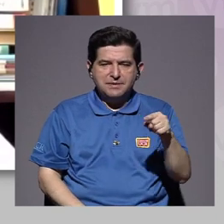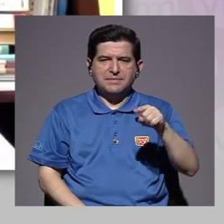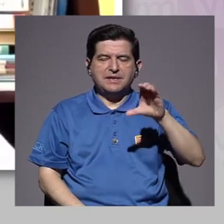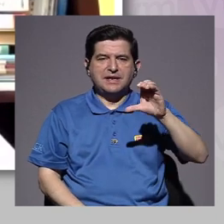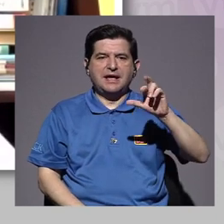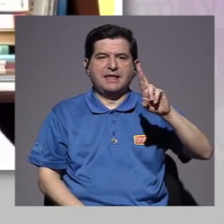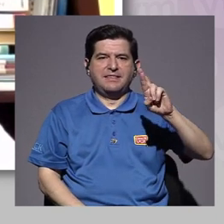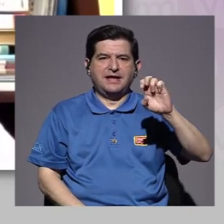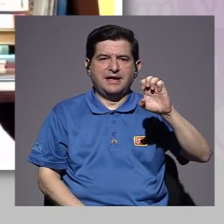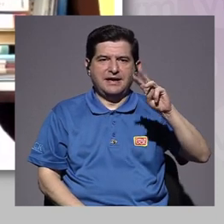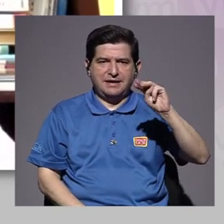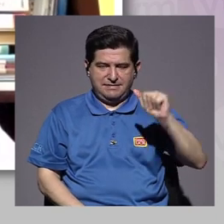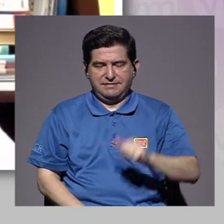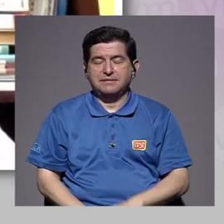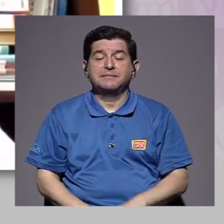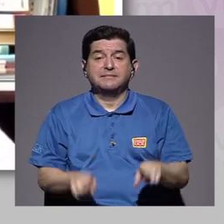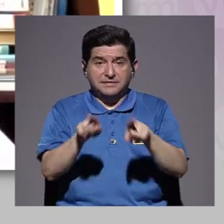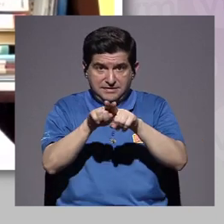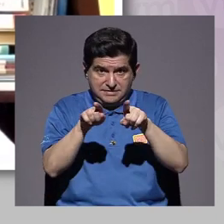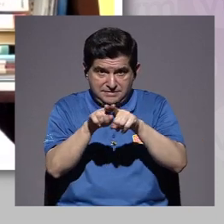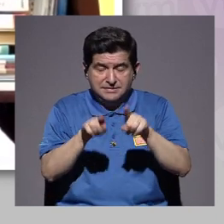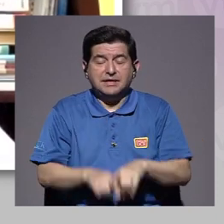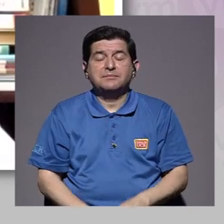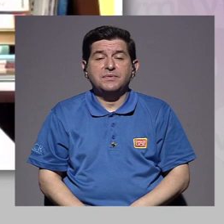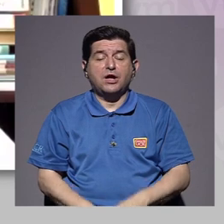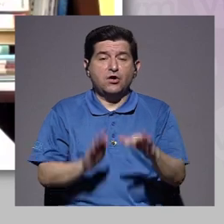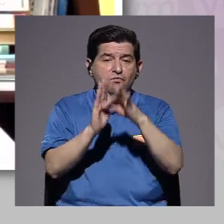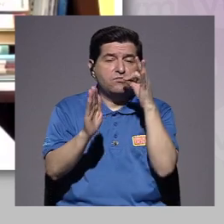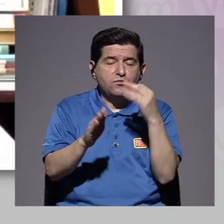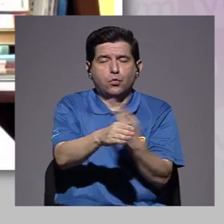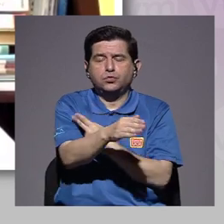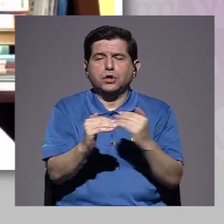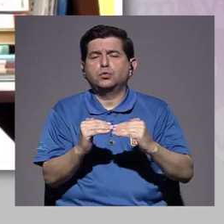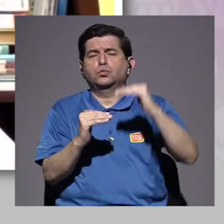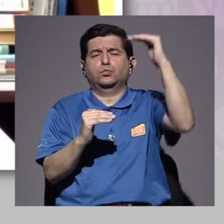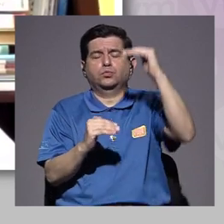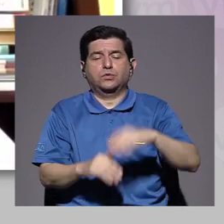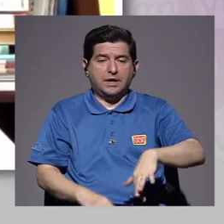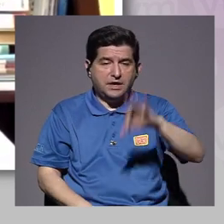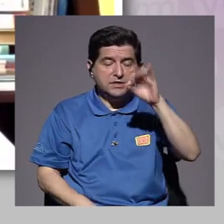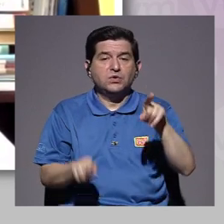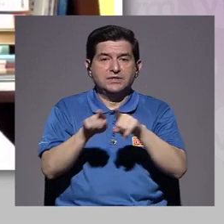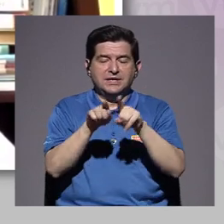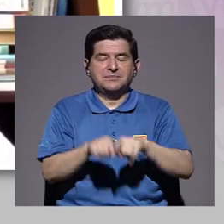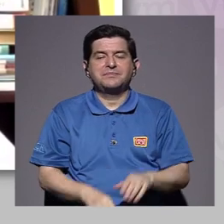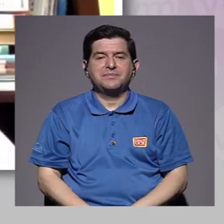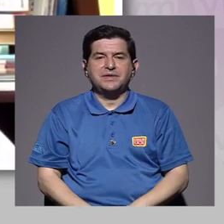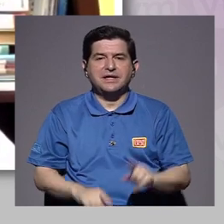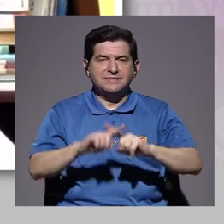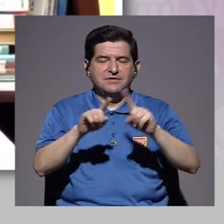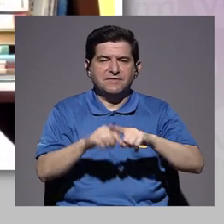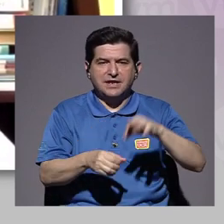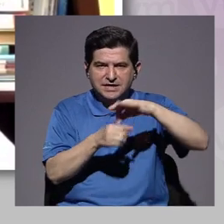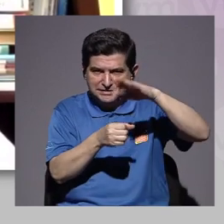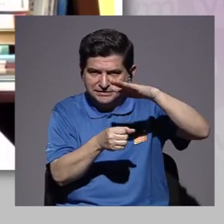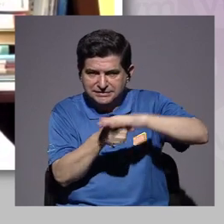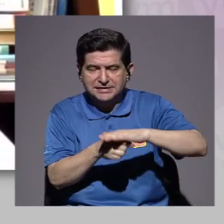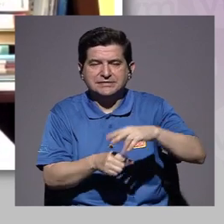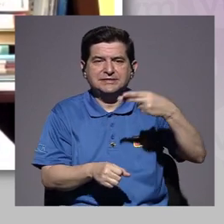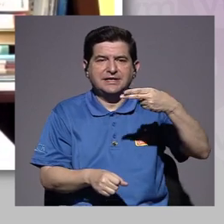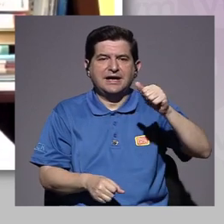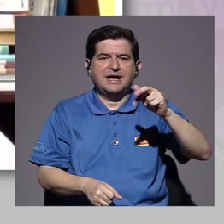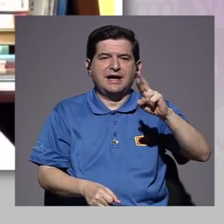de frutas y vegetales, que ahorita vamos a profundizar en eso. A la hora de elegir harinas y cereales, deberíamos de estar eligiendo los que